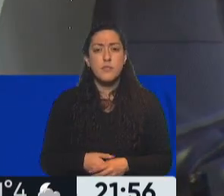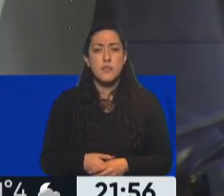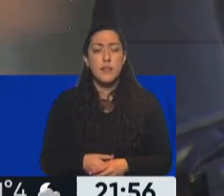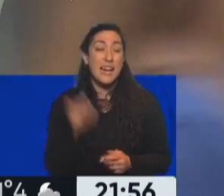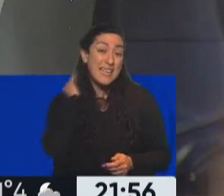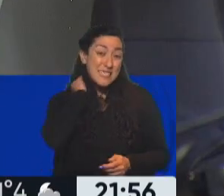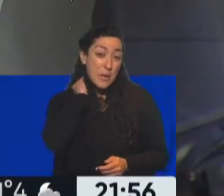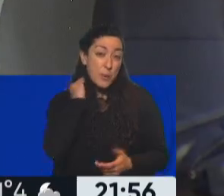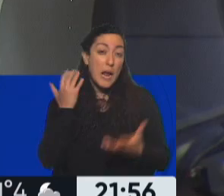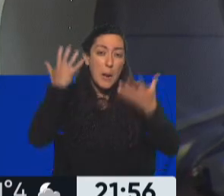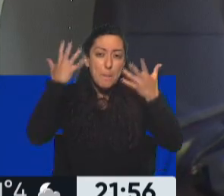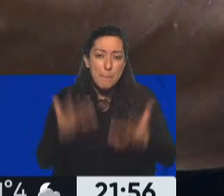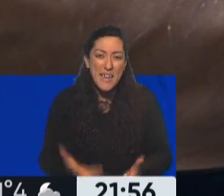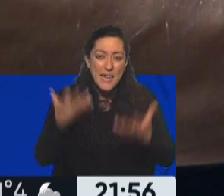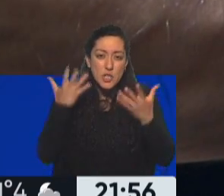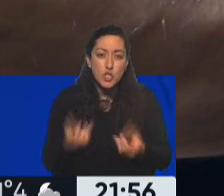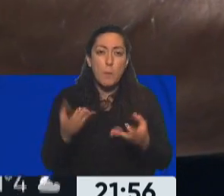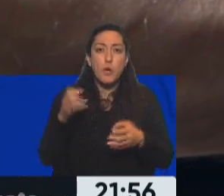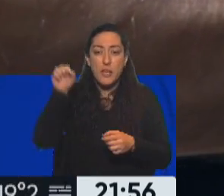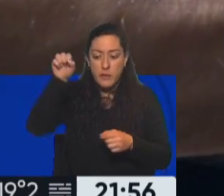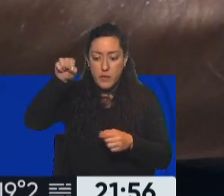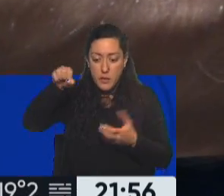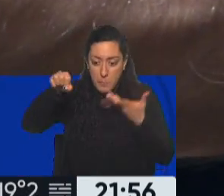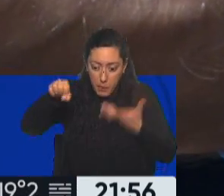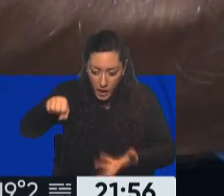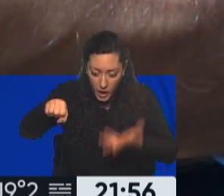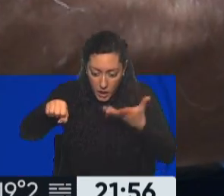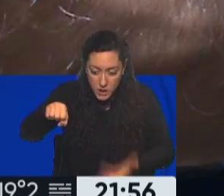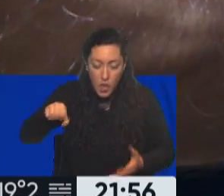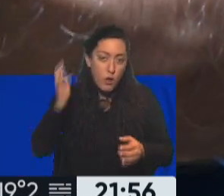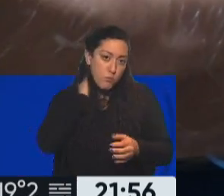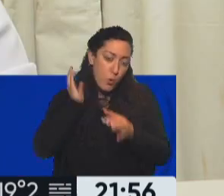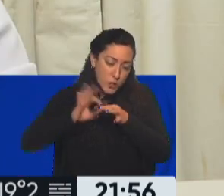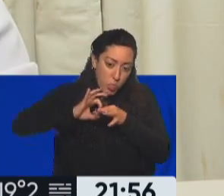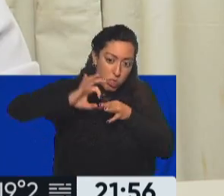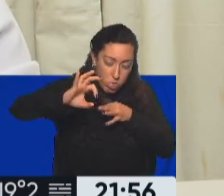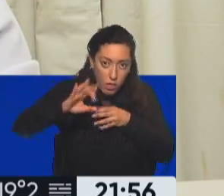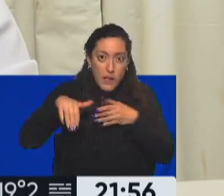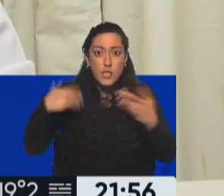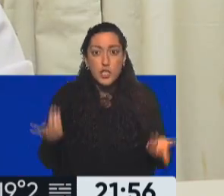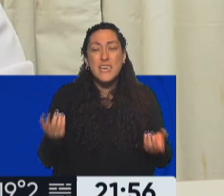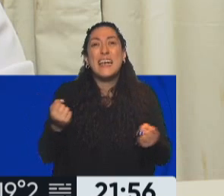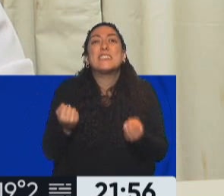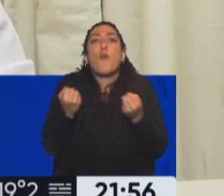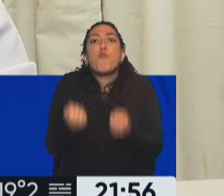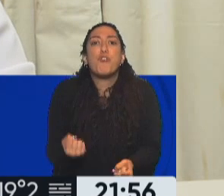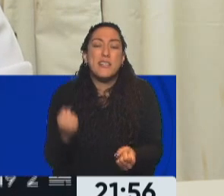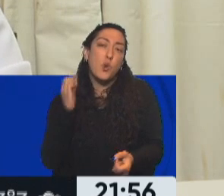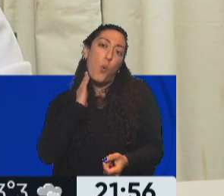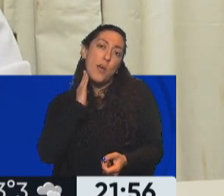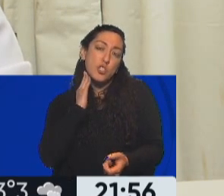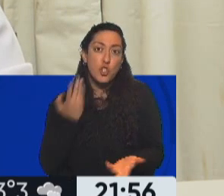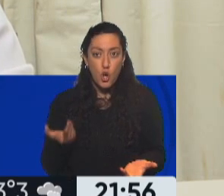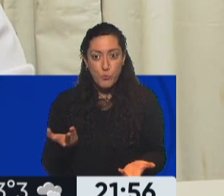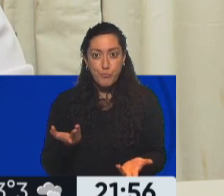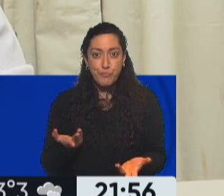la cervical aumenta a medida que bajamos la frente hipere extendiendo el cuello y que eso es por un esfuerzo en la posición apareció